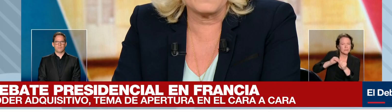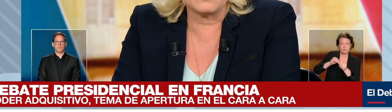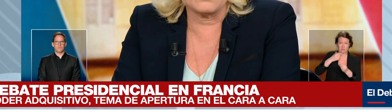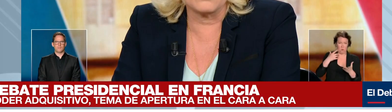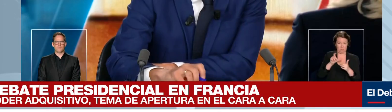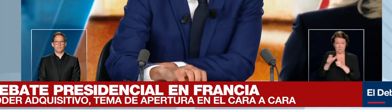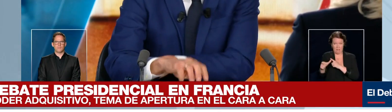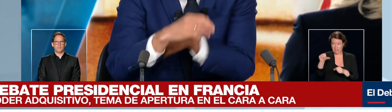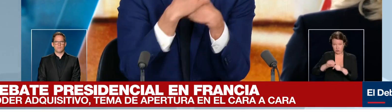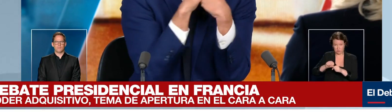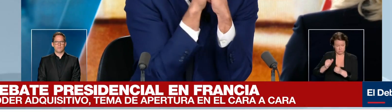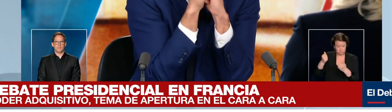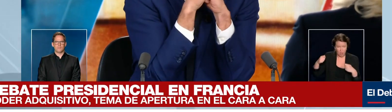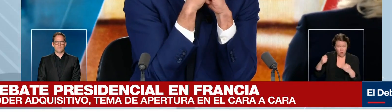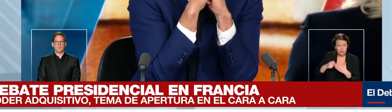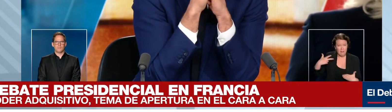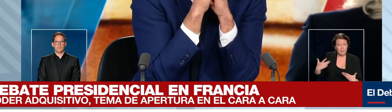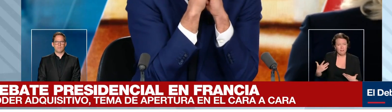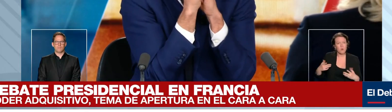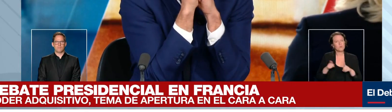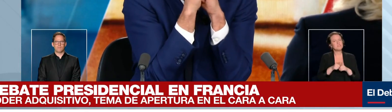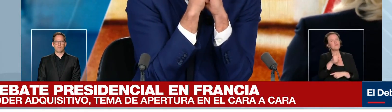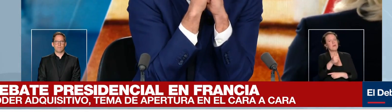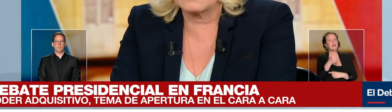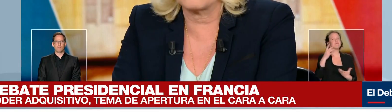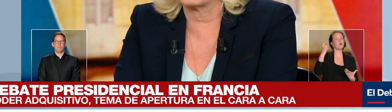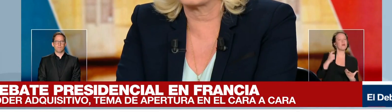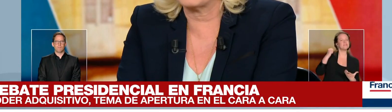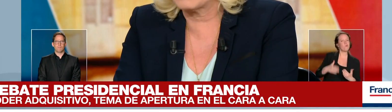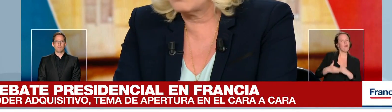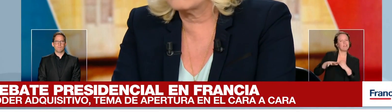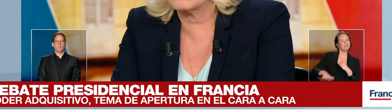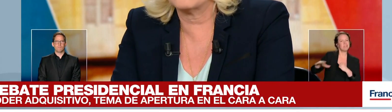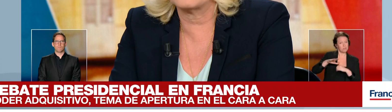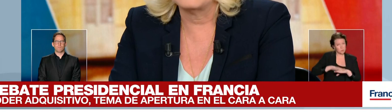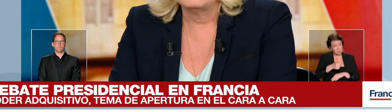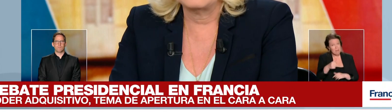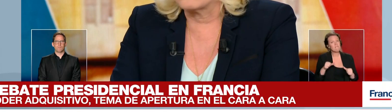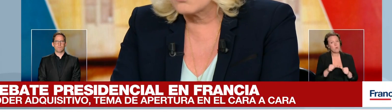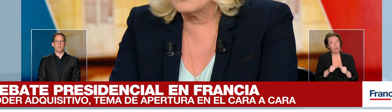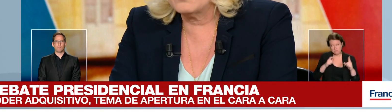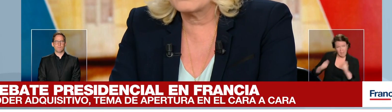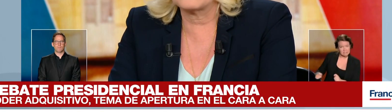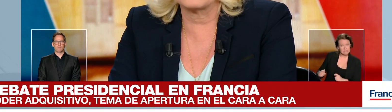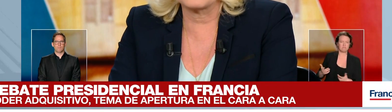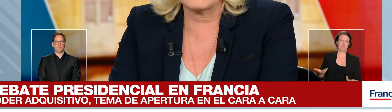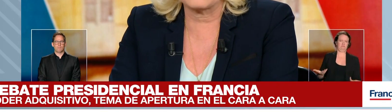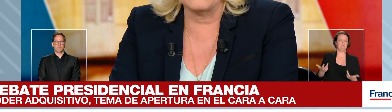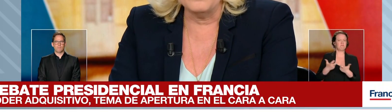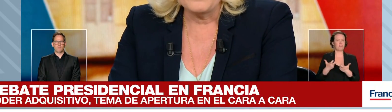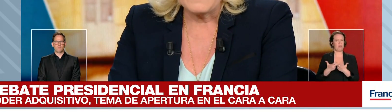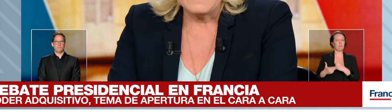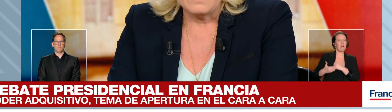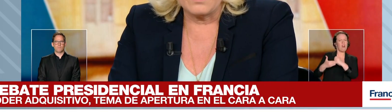de la gasolina. Usted también decidió bajar ayudas que eran esenciales para varios de nuestros compatriotas, sobre todo